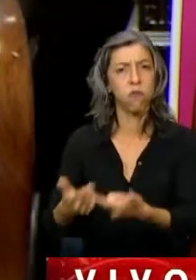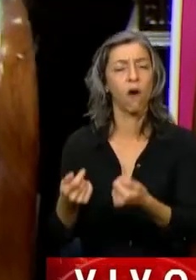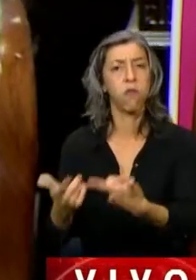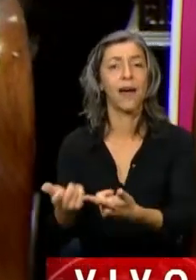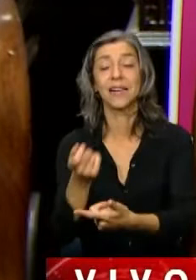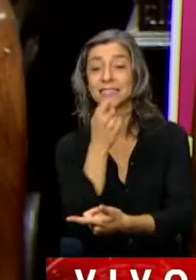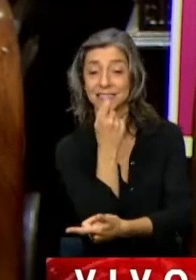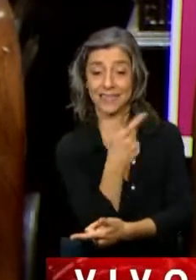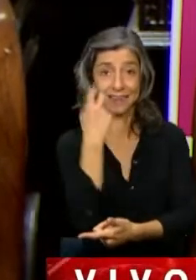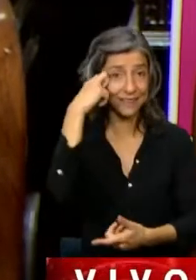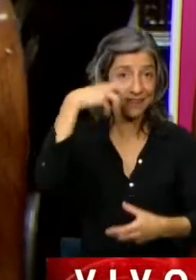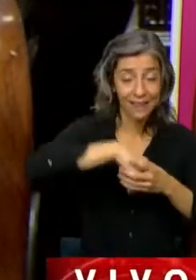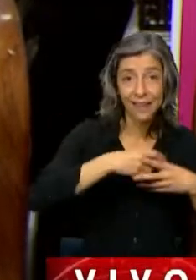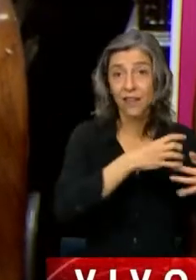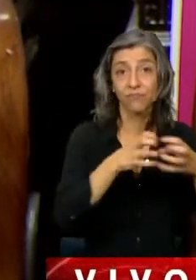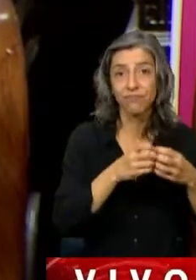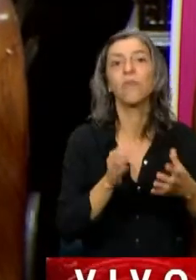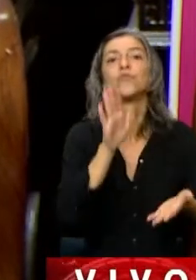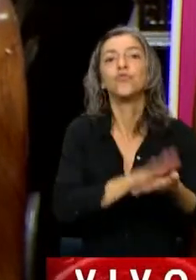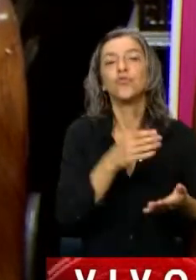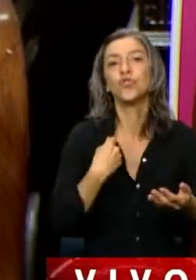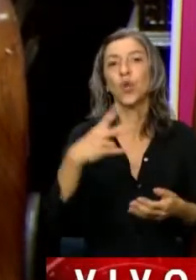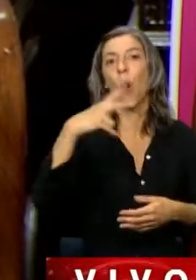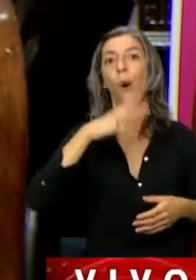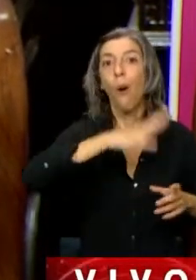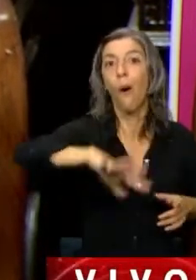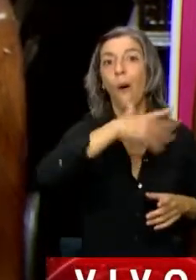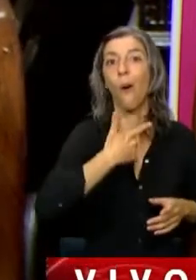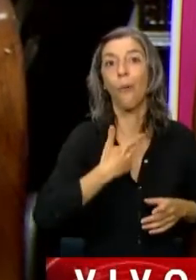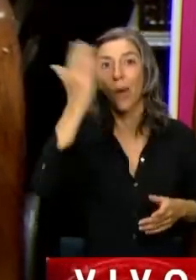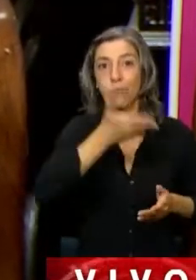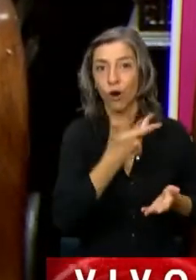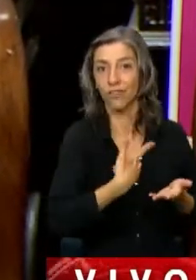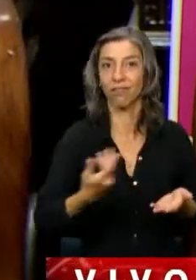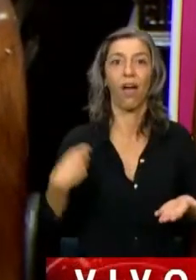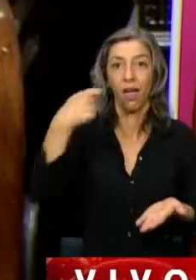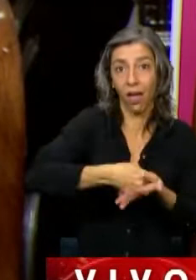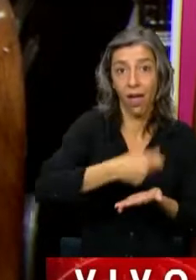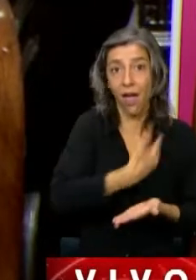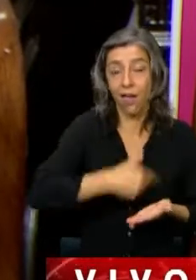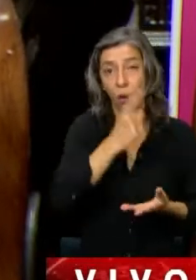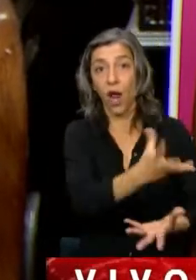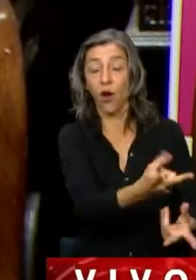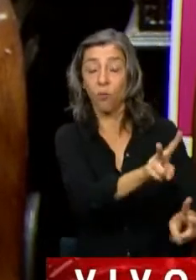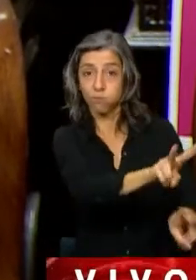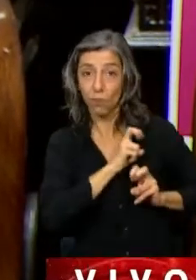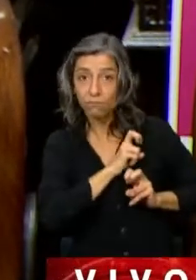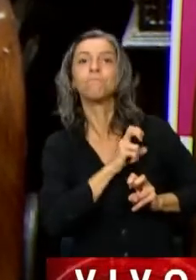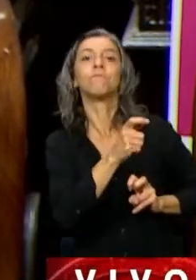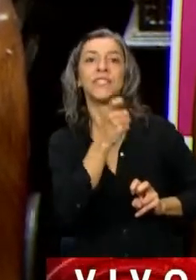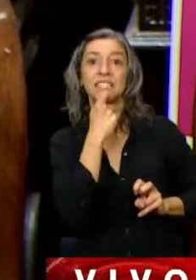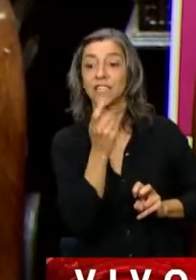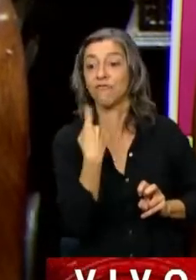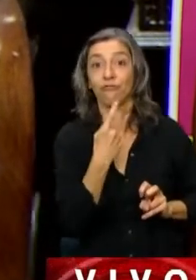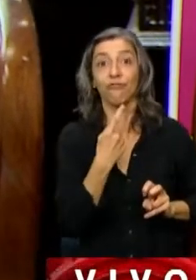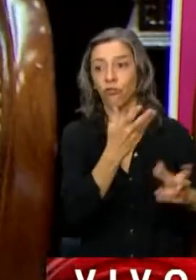sancionado en esta Cámara el aporte extraordinario de las grandes fortunas que le destinó el 15% de esos fondos a la urbanización de barrios populares. A lo